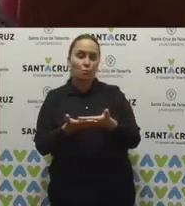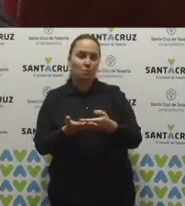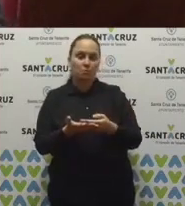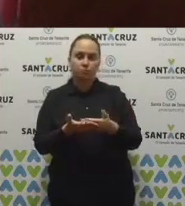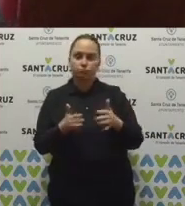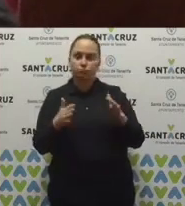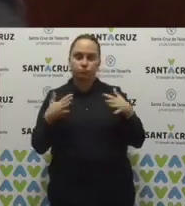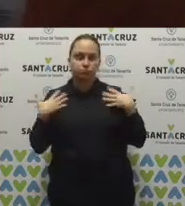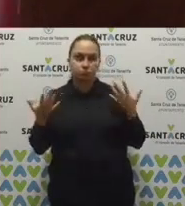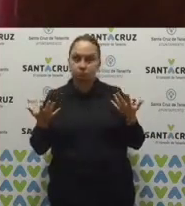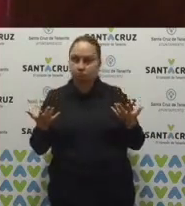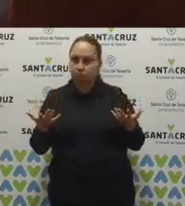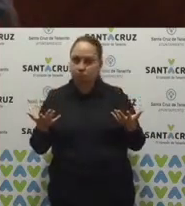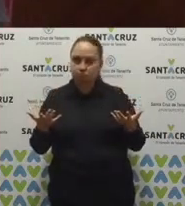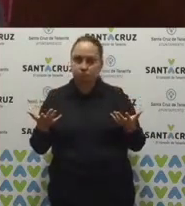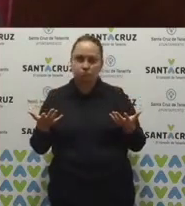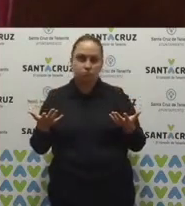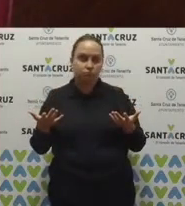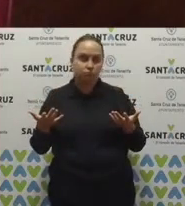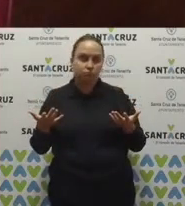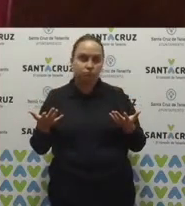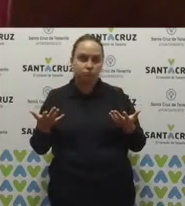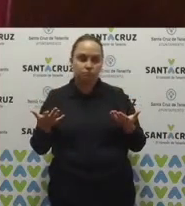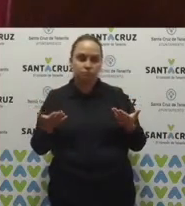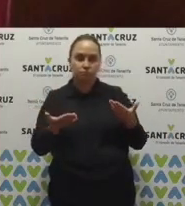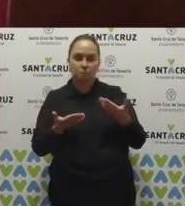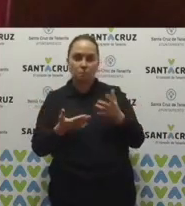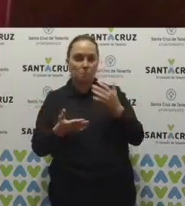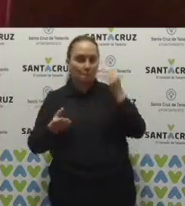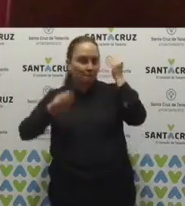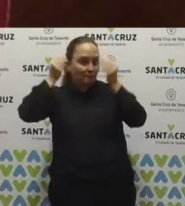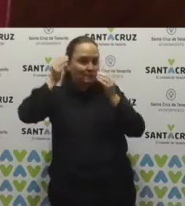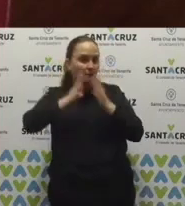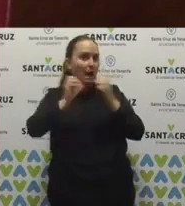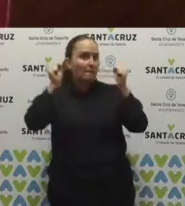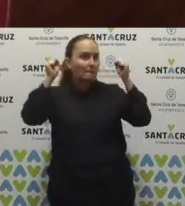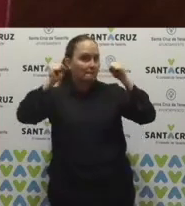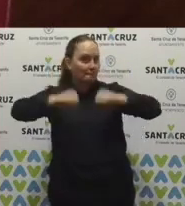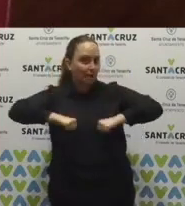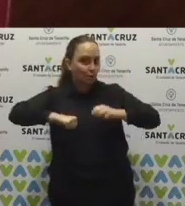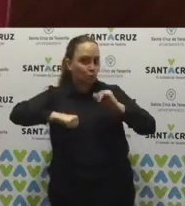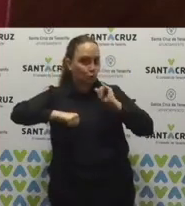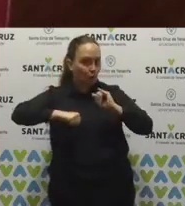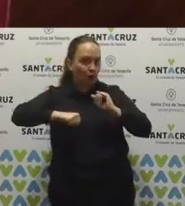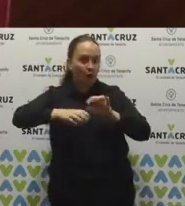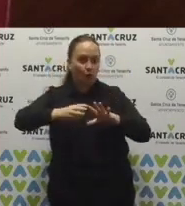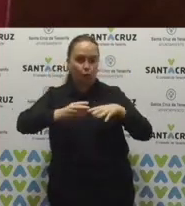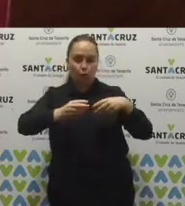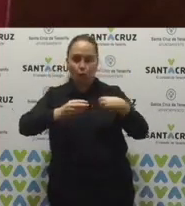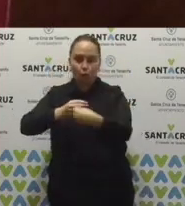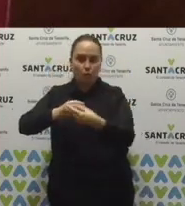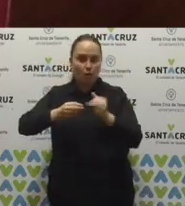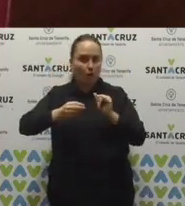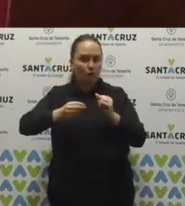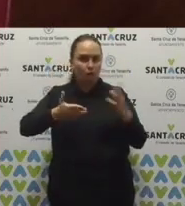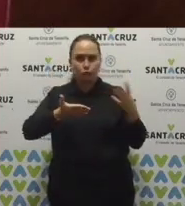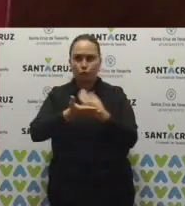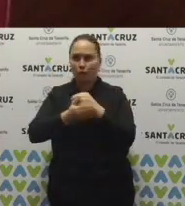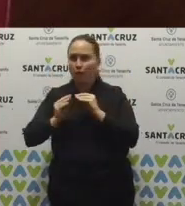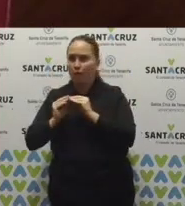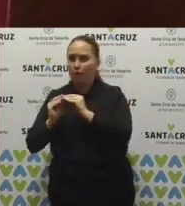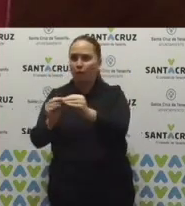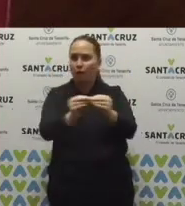entendía que una vez que habíamos pactado y habíamos podido tener un documento que hemos coincidido en la importancia